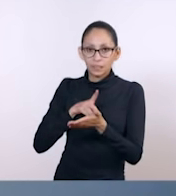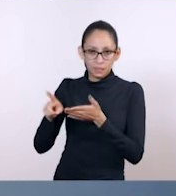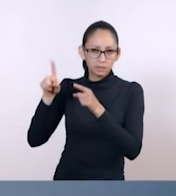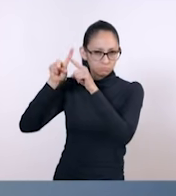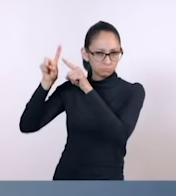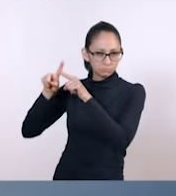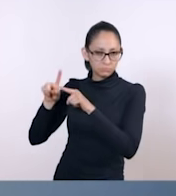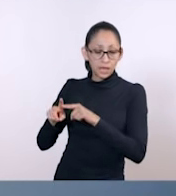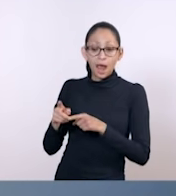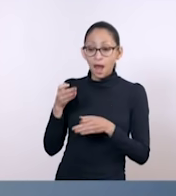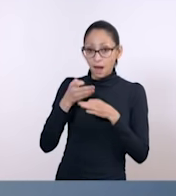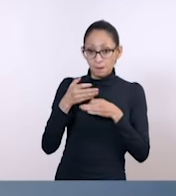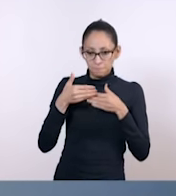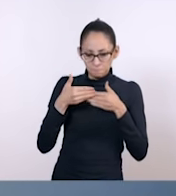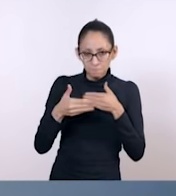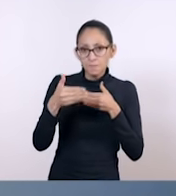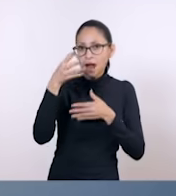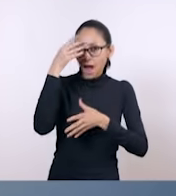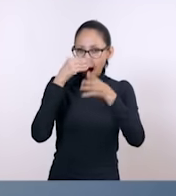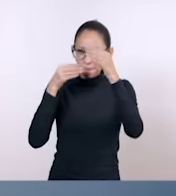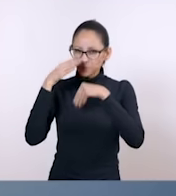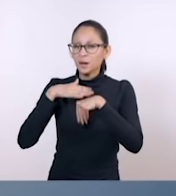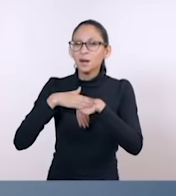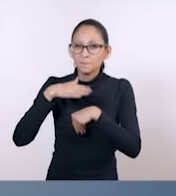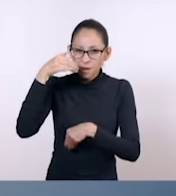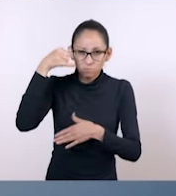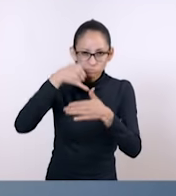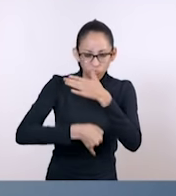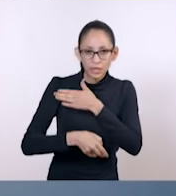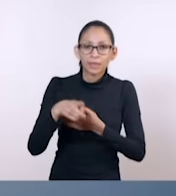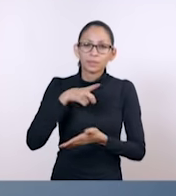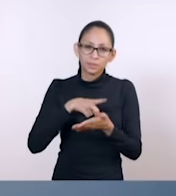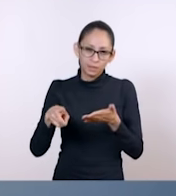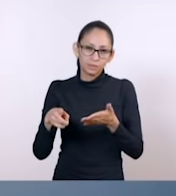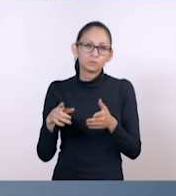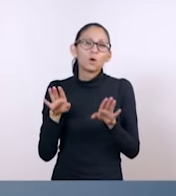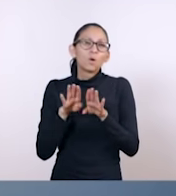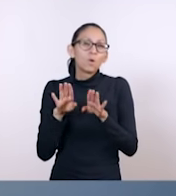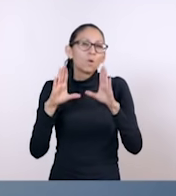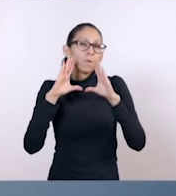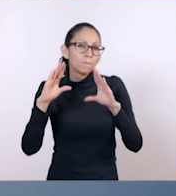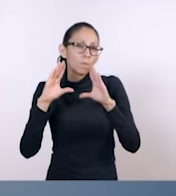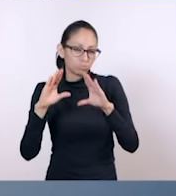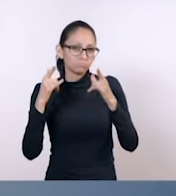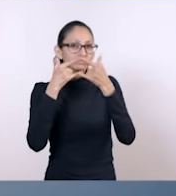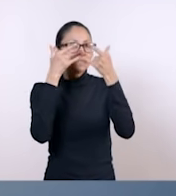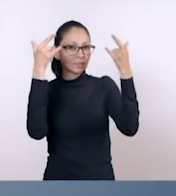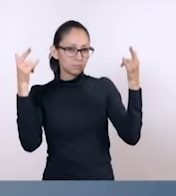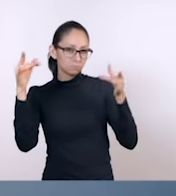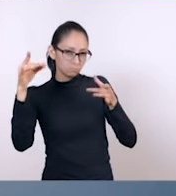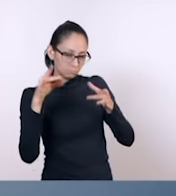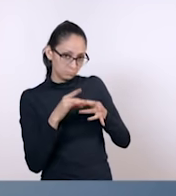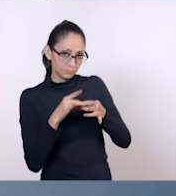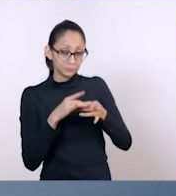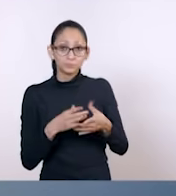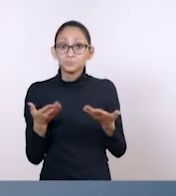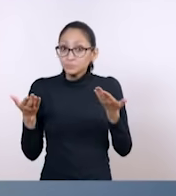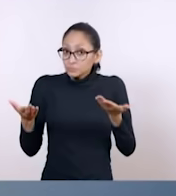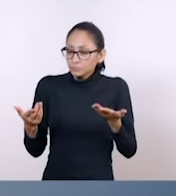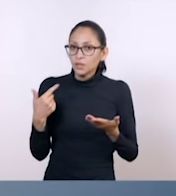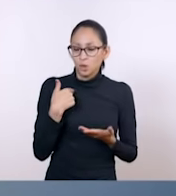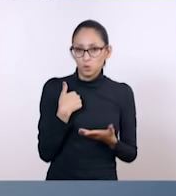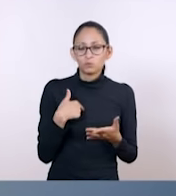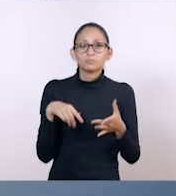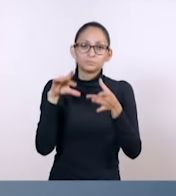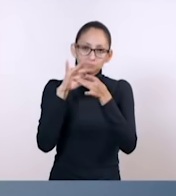vamos a continuar aprendiendo acerca de ellos a partir de algunos cuentos e historias que les quiero compartir. Y así